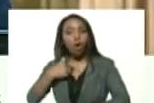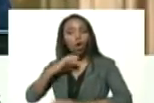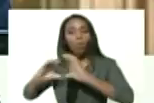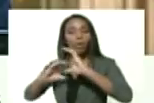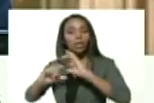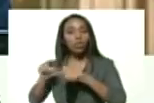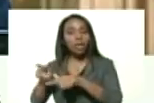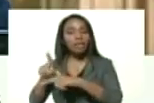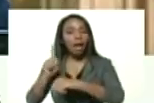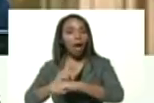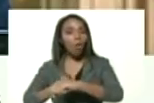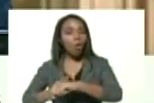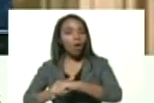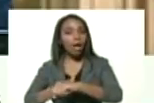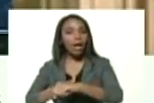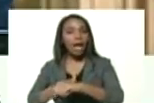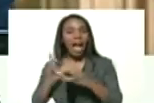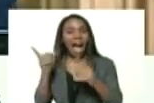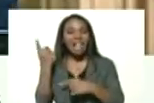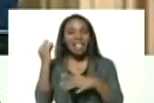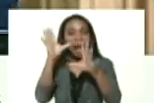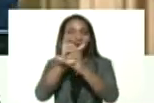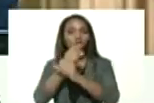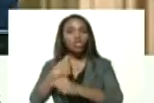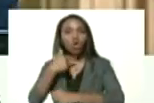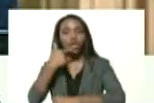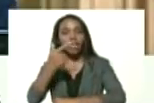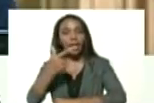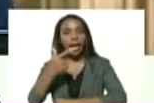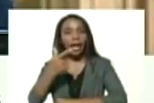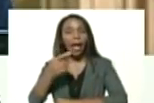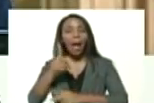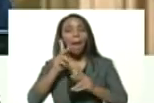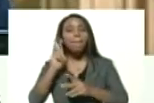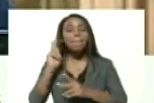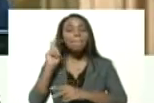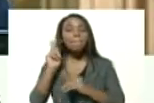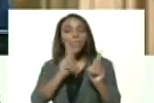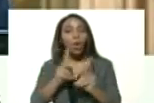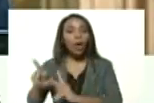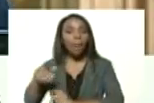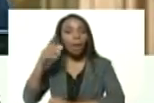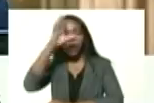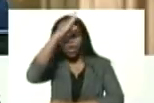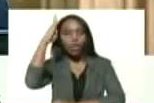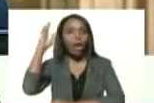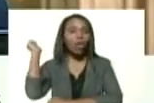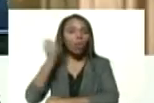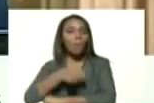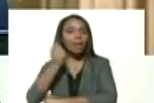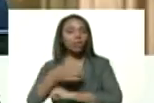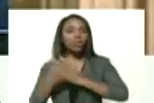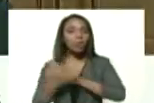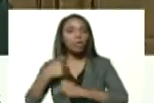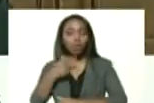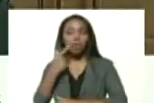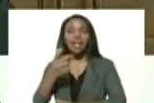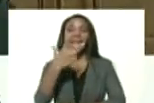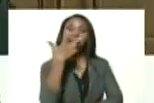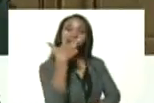hora desde anoche lo dije en el programa de diosdado tenemos tres pacientes el cual uno está bastante